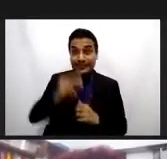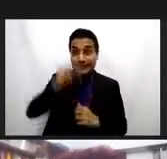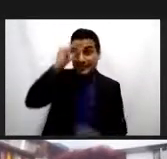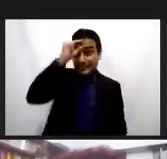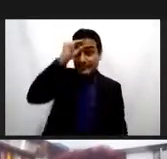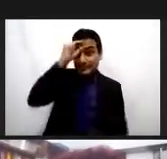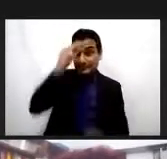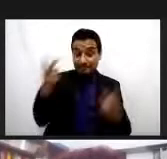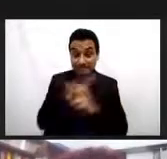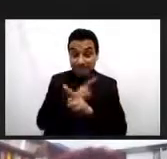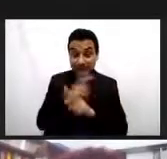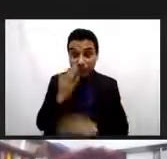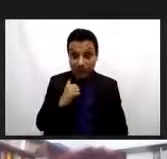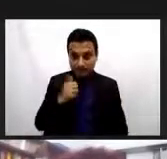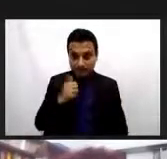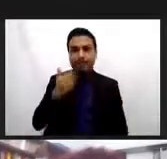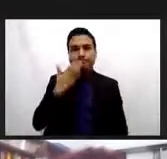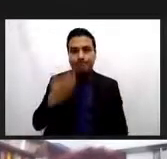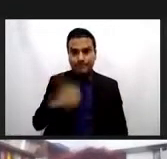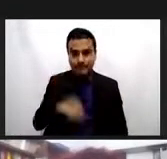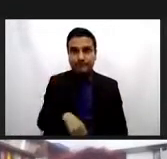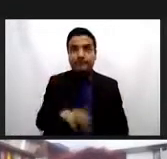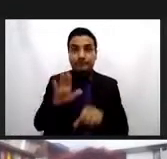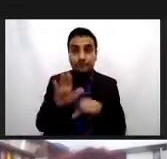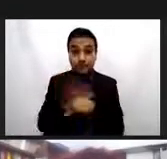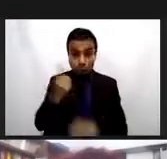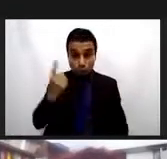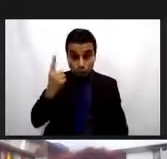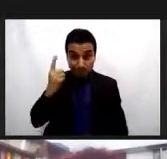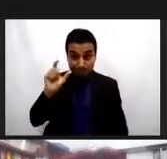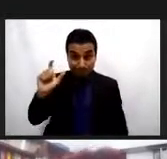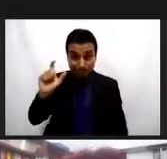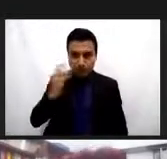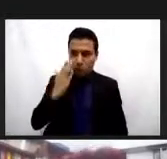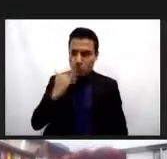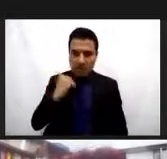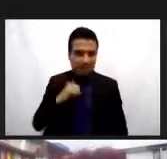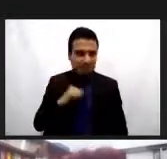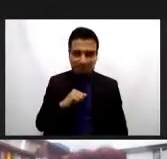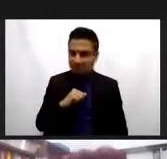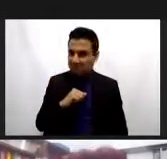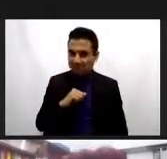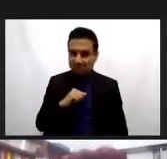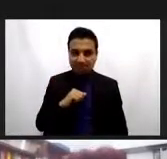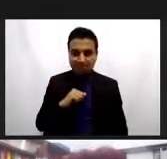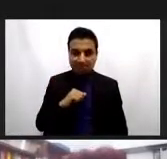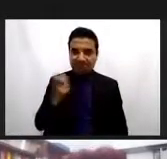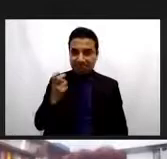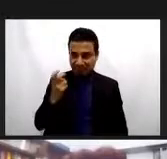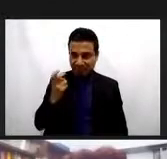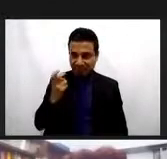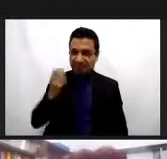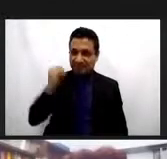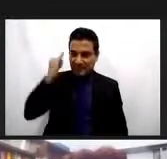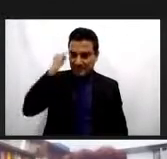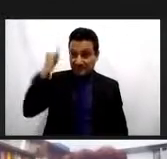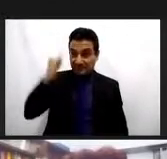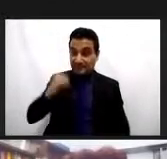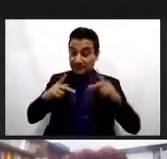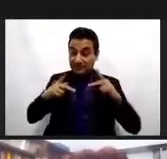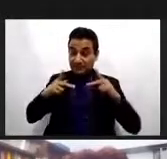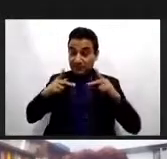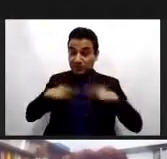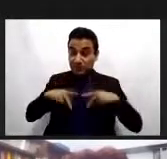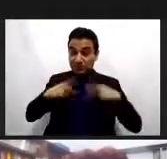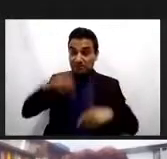inteligencia, justamente porque no hay solo una. Es importante que podamos desterrar esta idea que solo considera inteligente